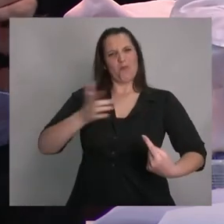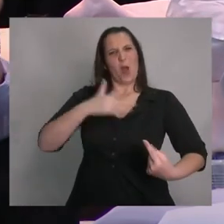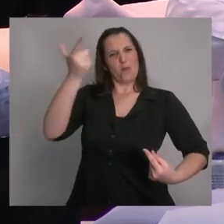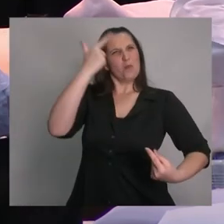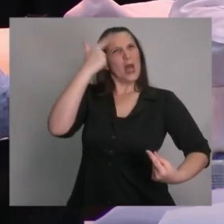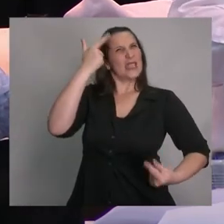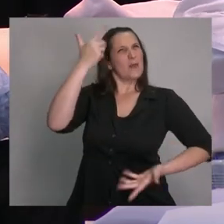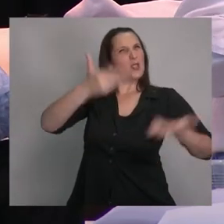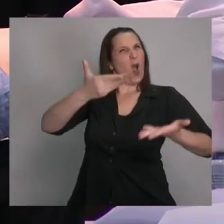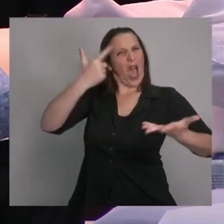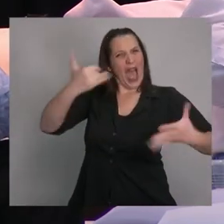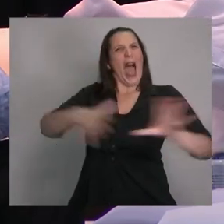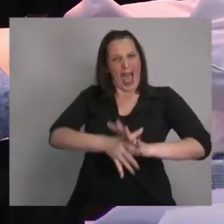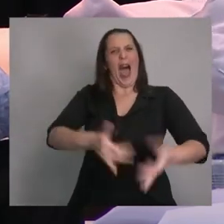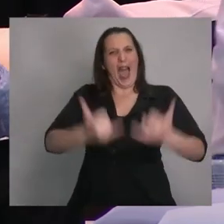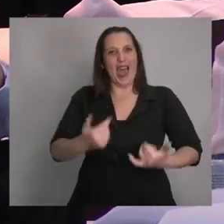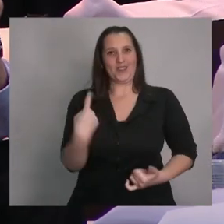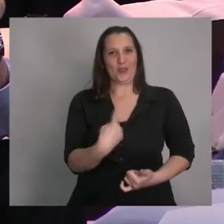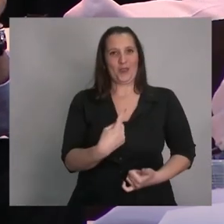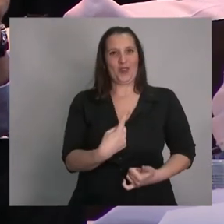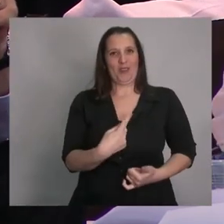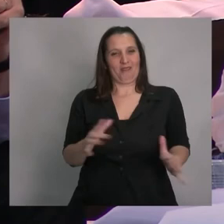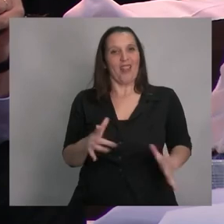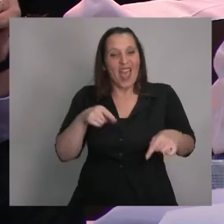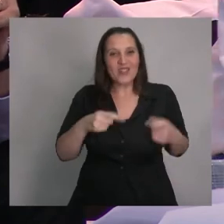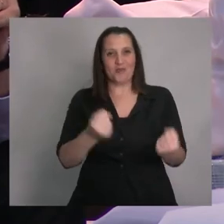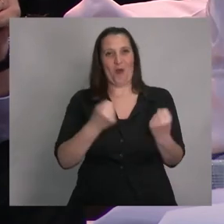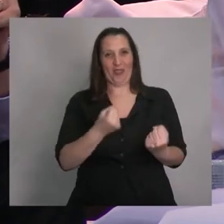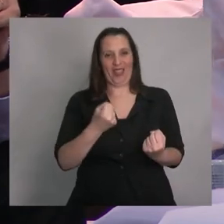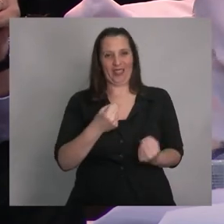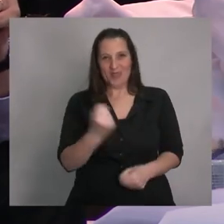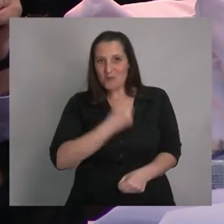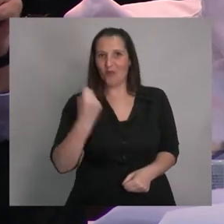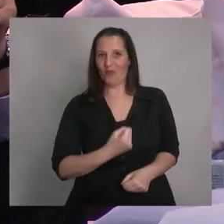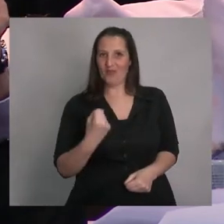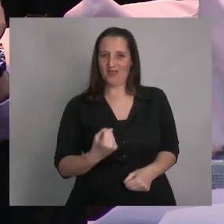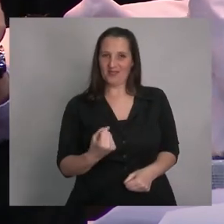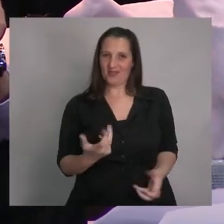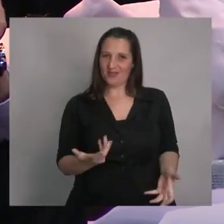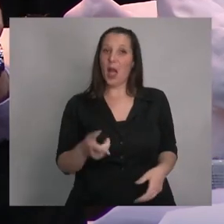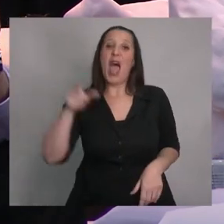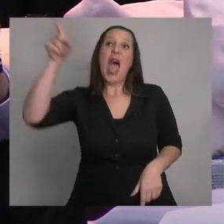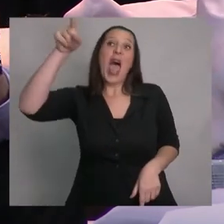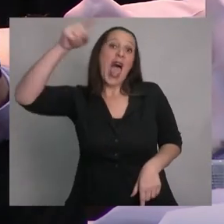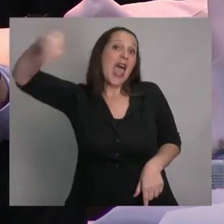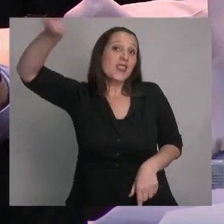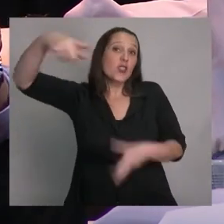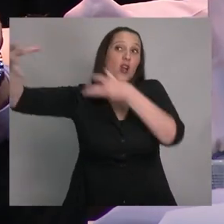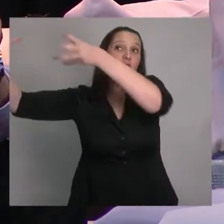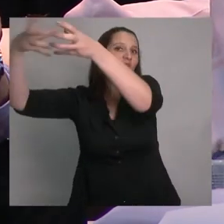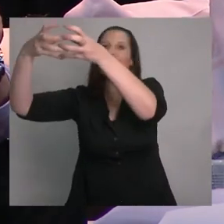crítico esto es lo importante pero ellos vienen para